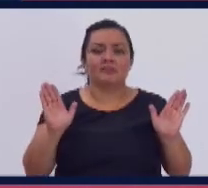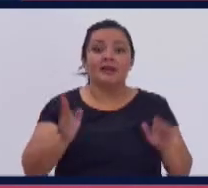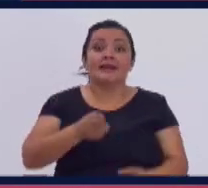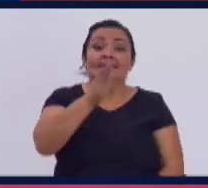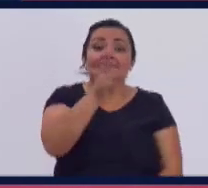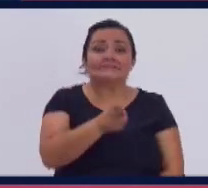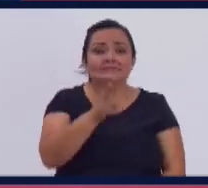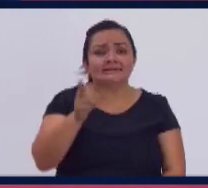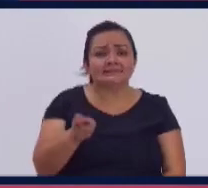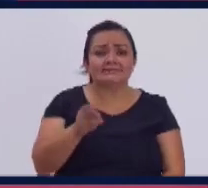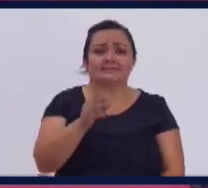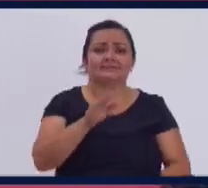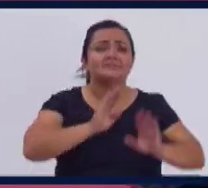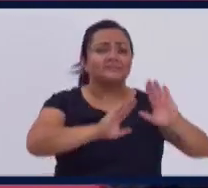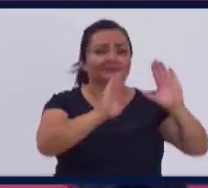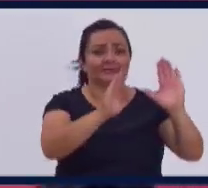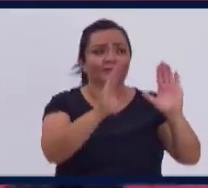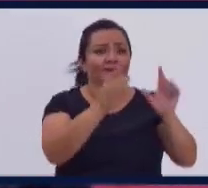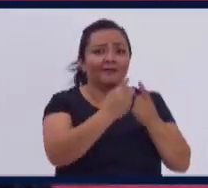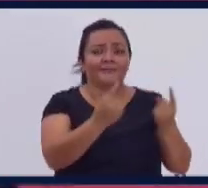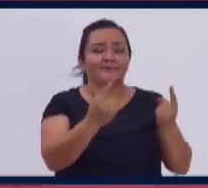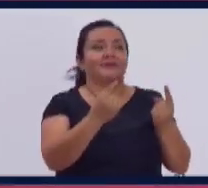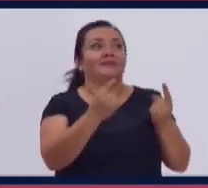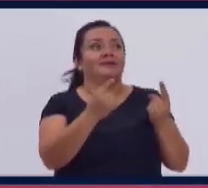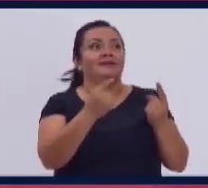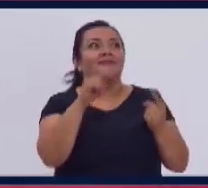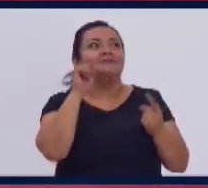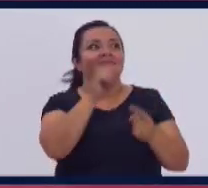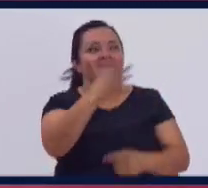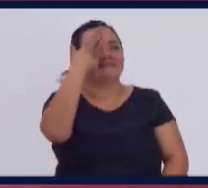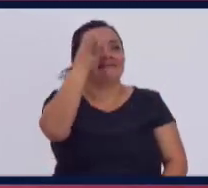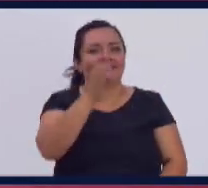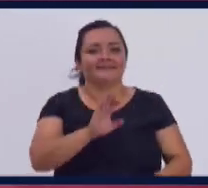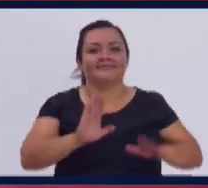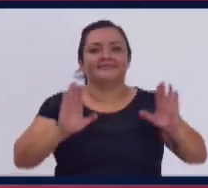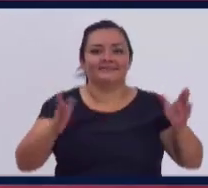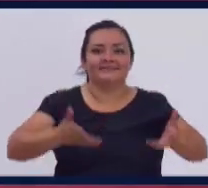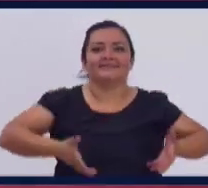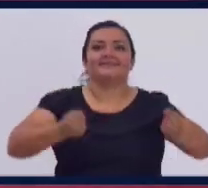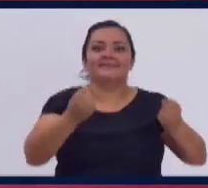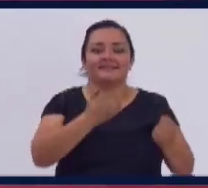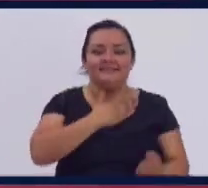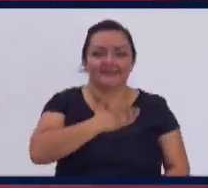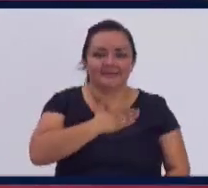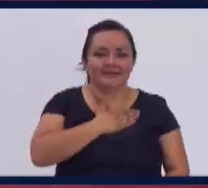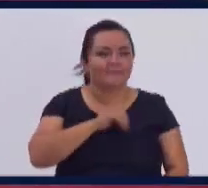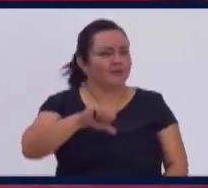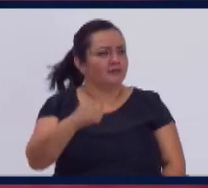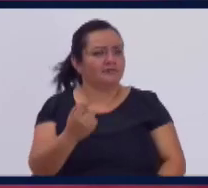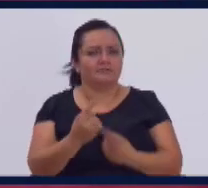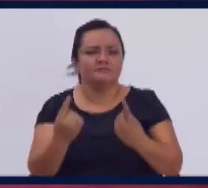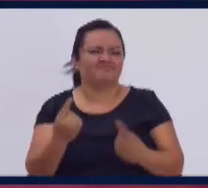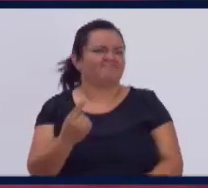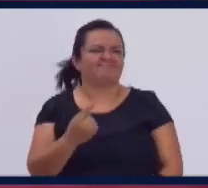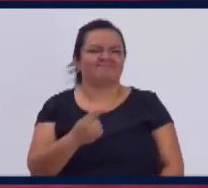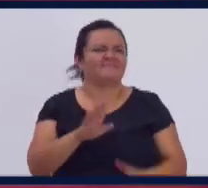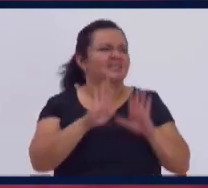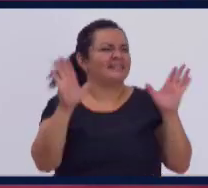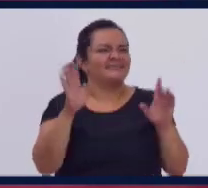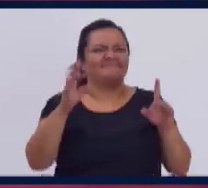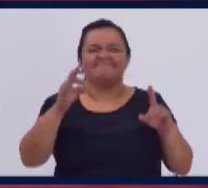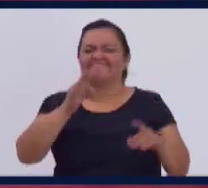El mismo milagro que para muchos fue el gancho para creer en Cristo, para otros fue el tope para odiarlo